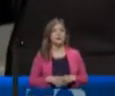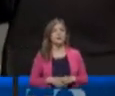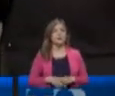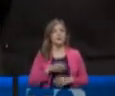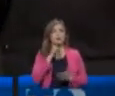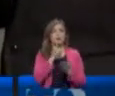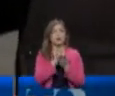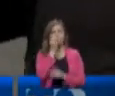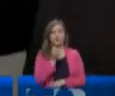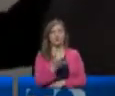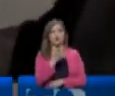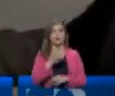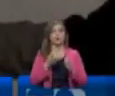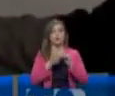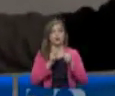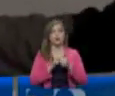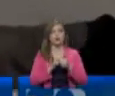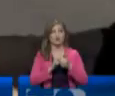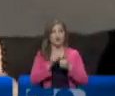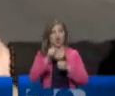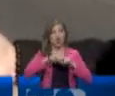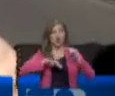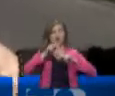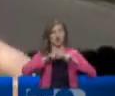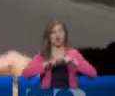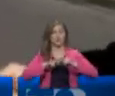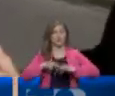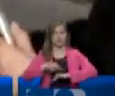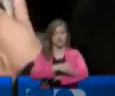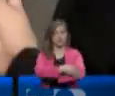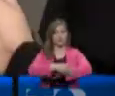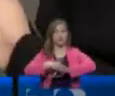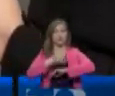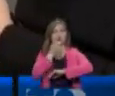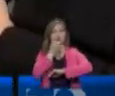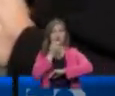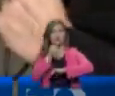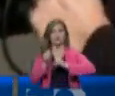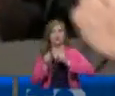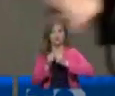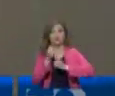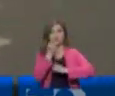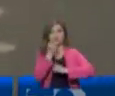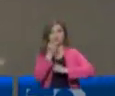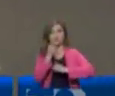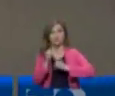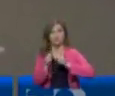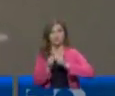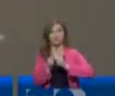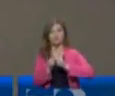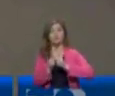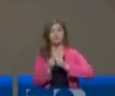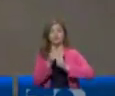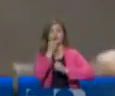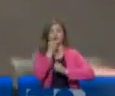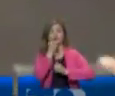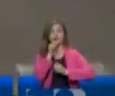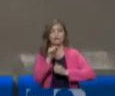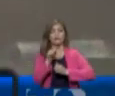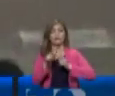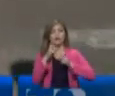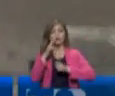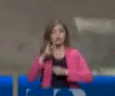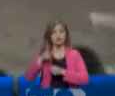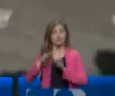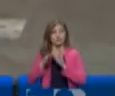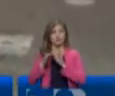problema, esta construcción está invadiendo parte de la acera, o sea, le invade. Véngase más acá, Micaela, para que pueda ver, nuestro compañero camarógrafo pueda